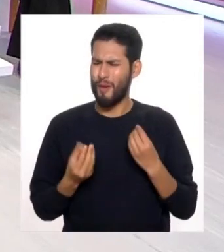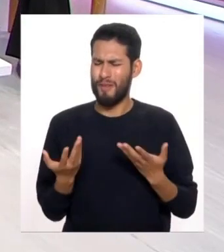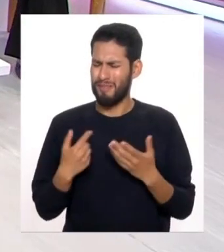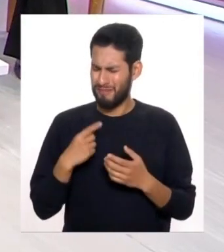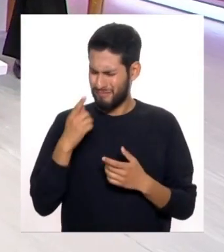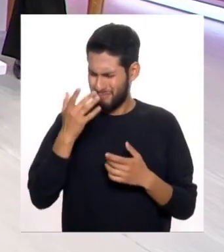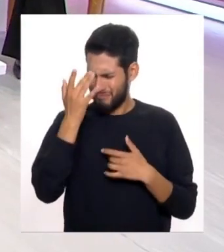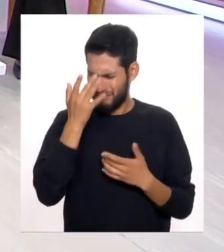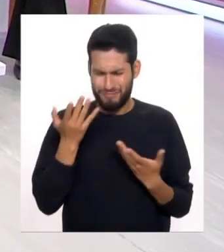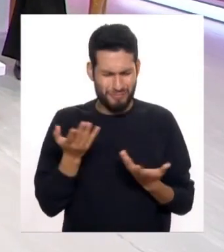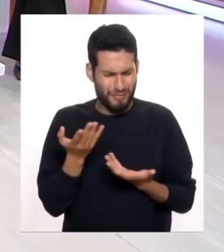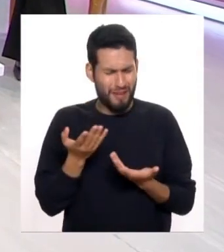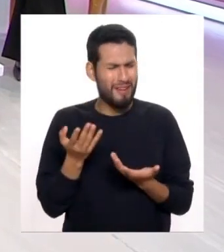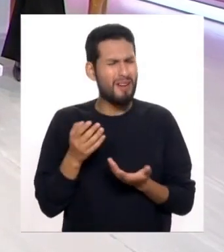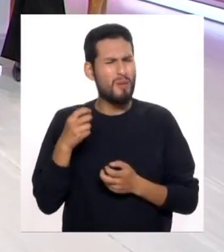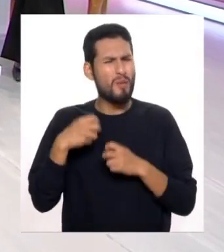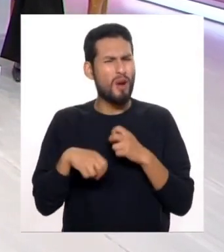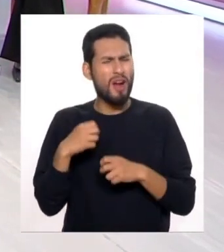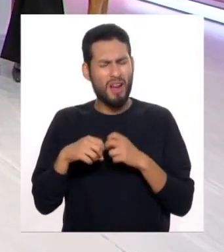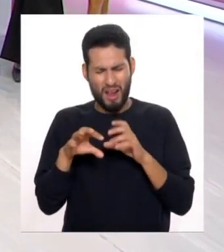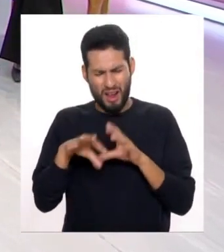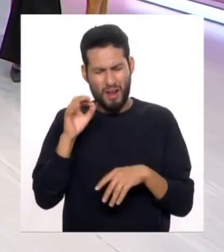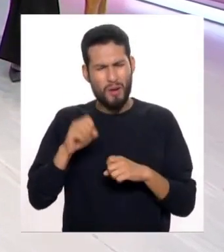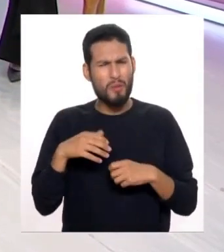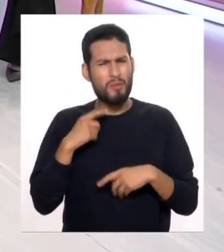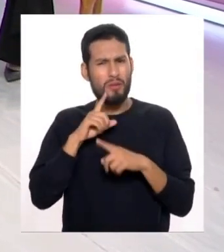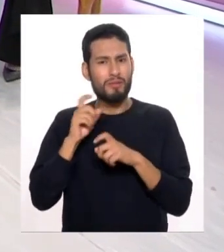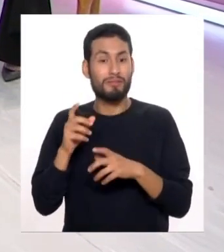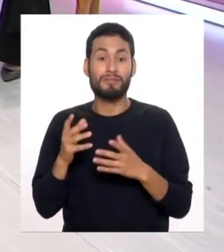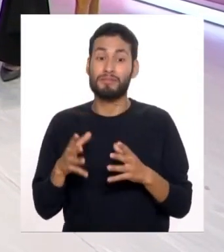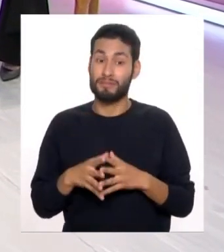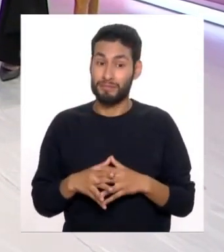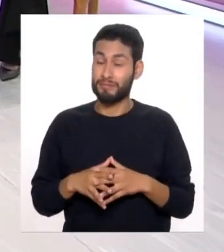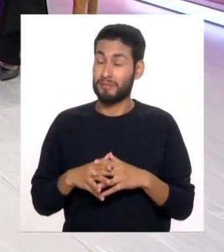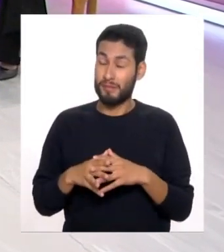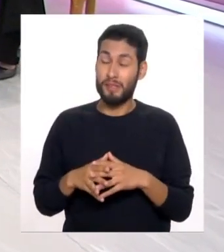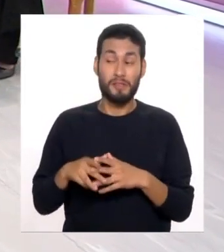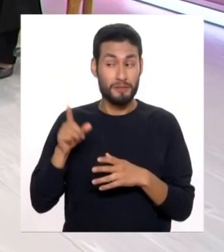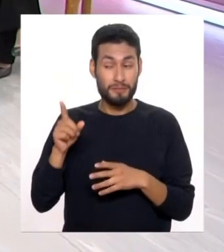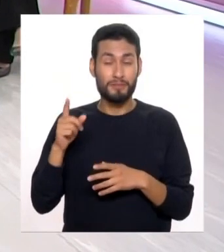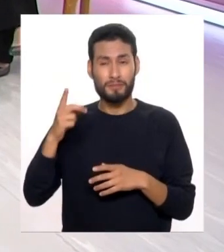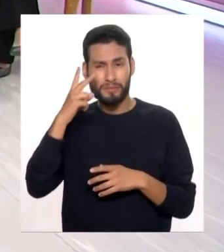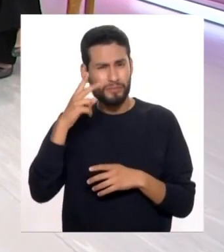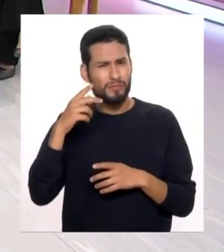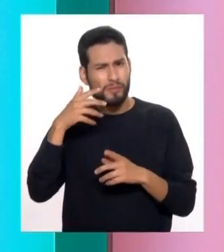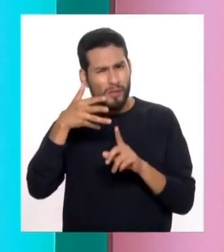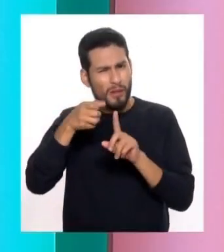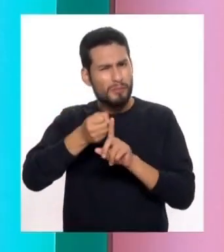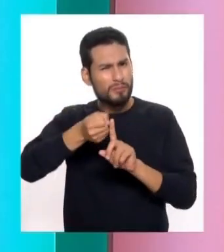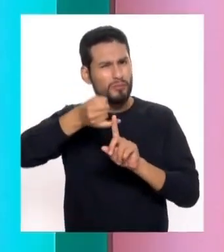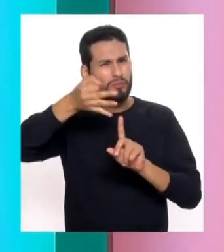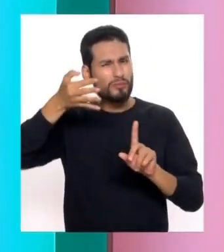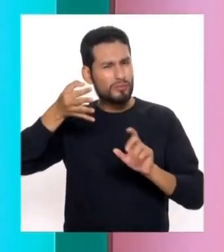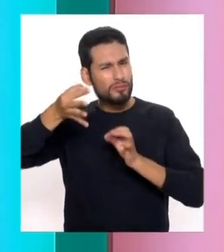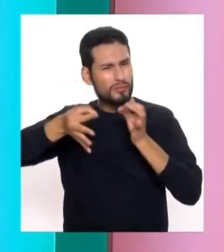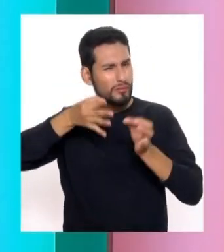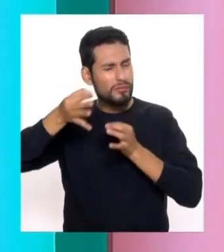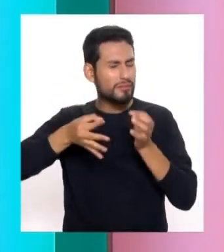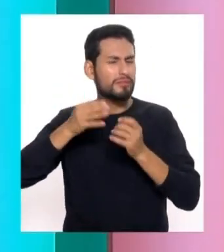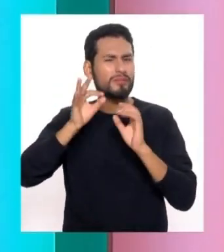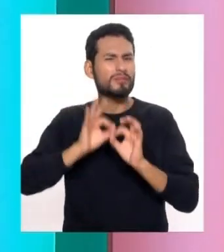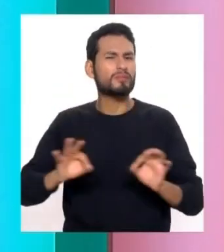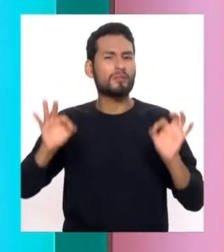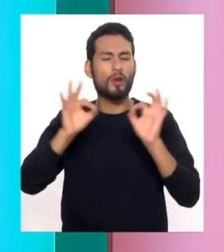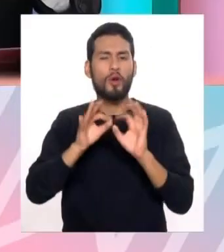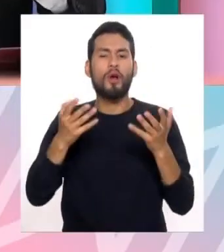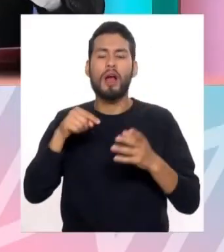la enfermedad? ¿Dónde encuentro el problema para poder consultar? Efectivamente, hay que contextualizar el tema de hoy y enfocarlo en la importancia